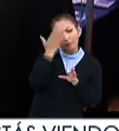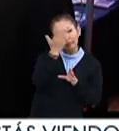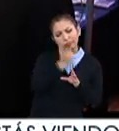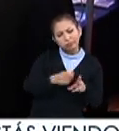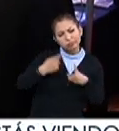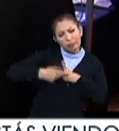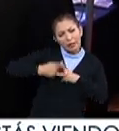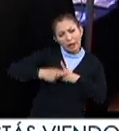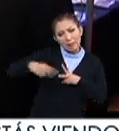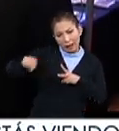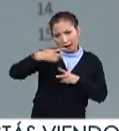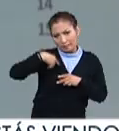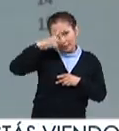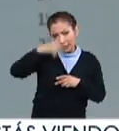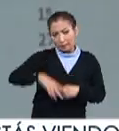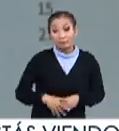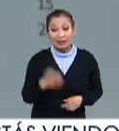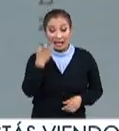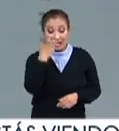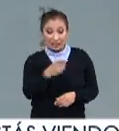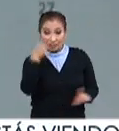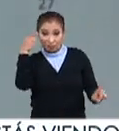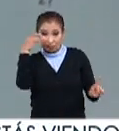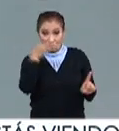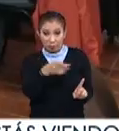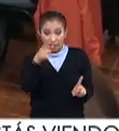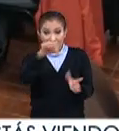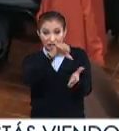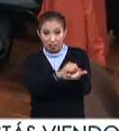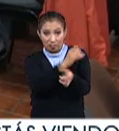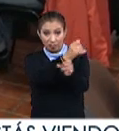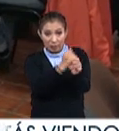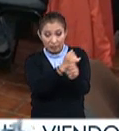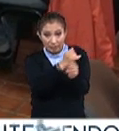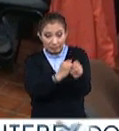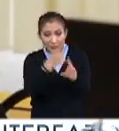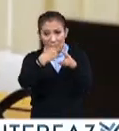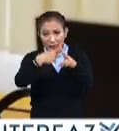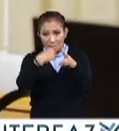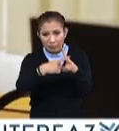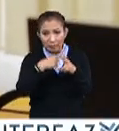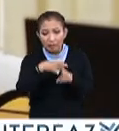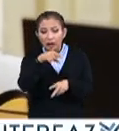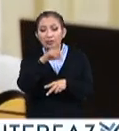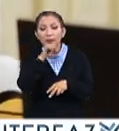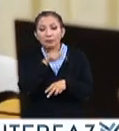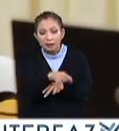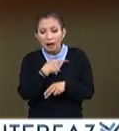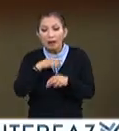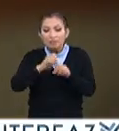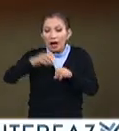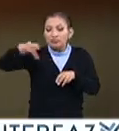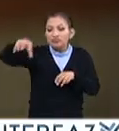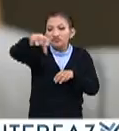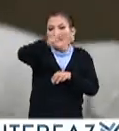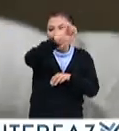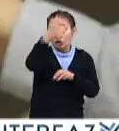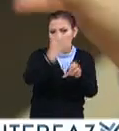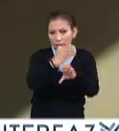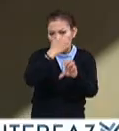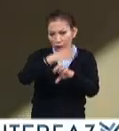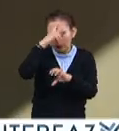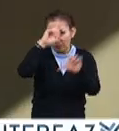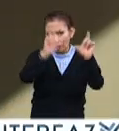capacidades matemáticas en el país. Con este propósito, el Centro de Investigación en Matemáticas también se ha extendido a otros estados de